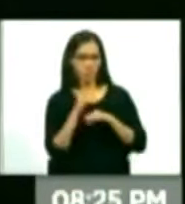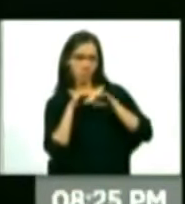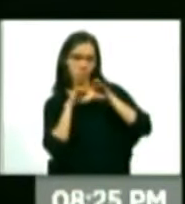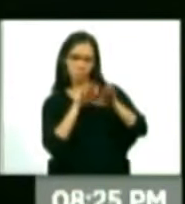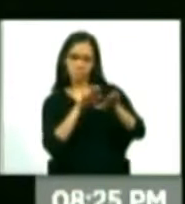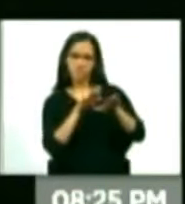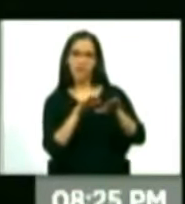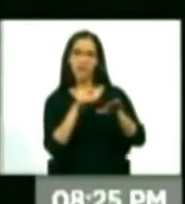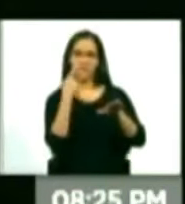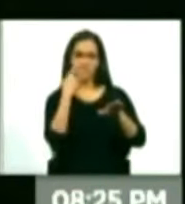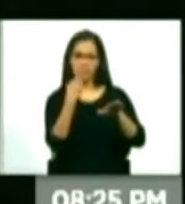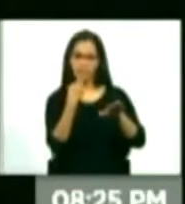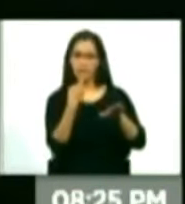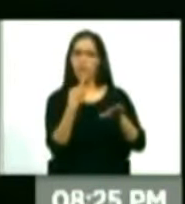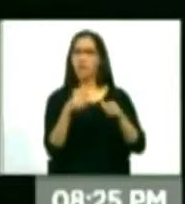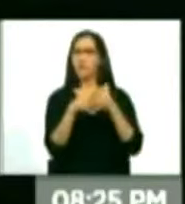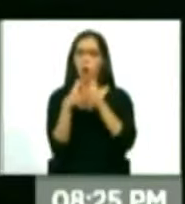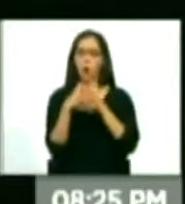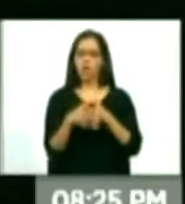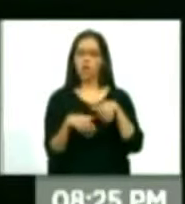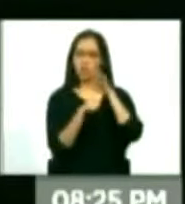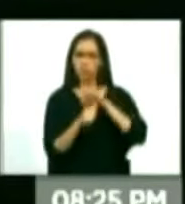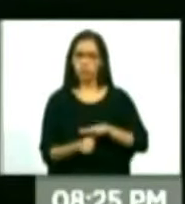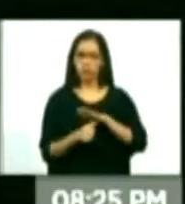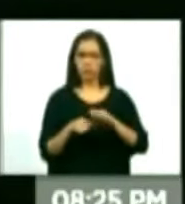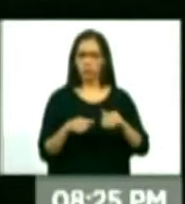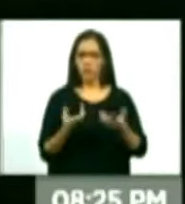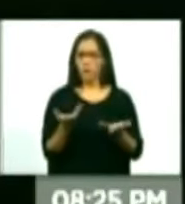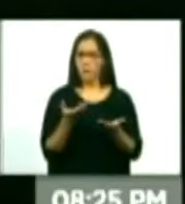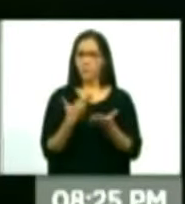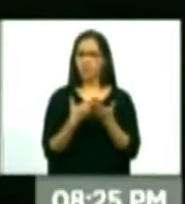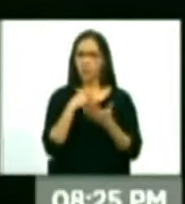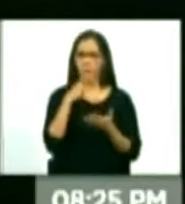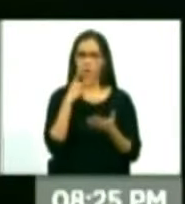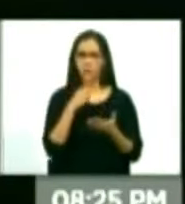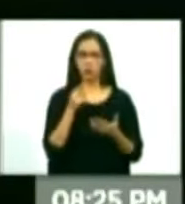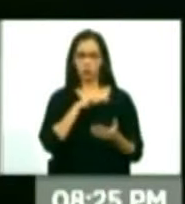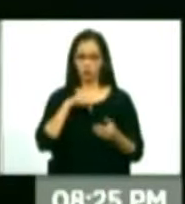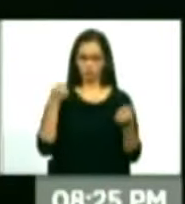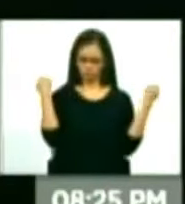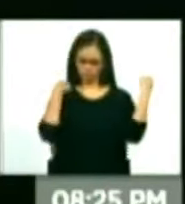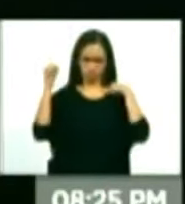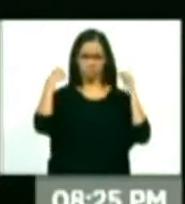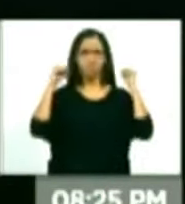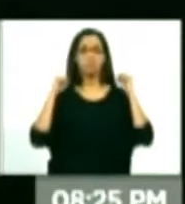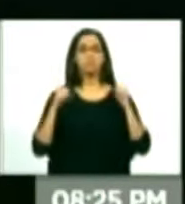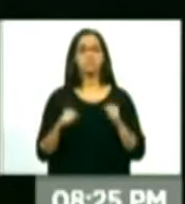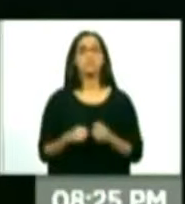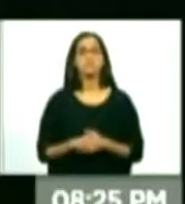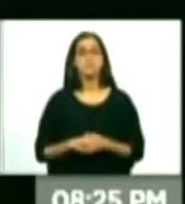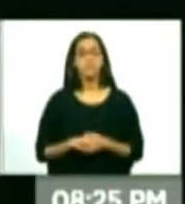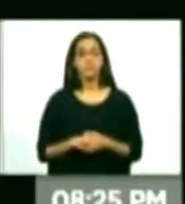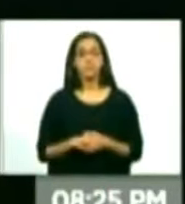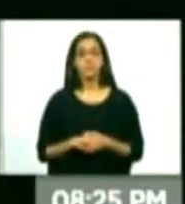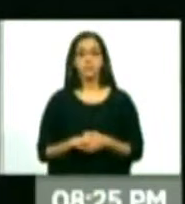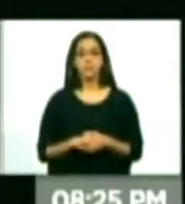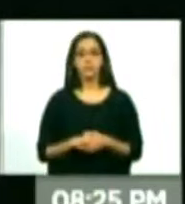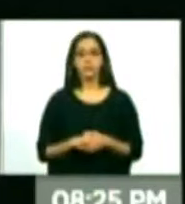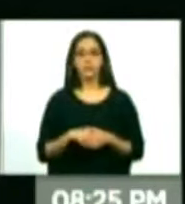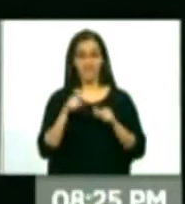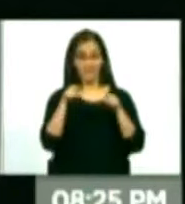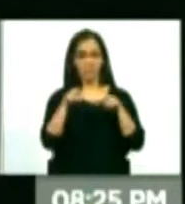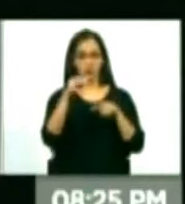que era quienes gobernaban aquí en Venezuela por la vía de los partidos ADECO, PEI y sus derivados. Eso sí